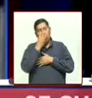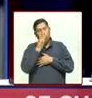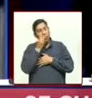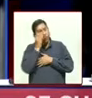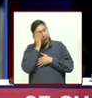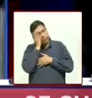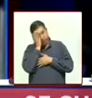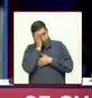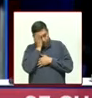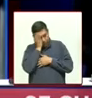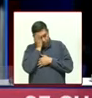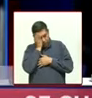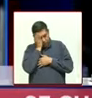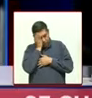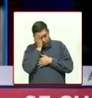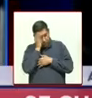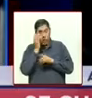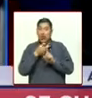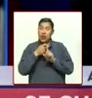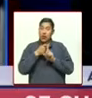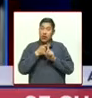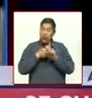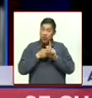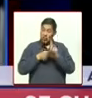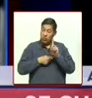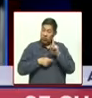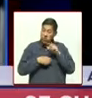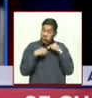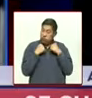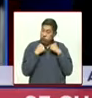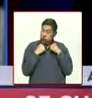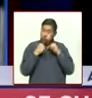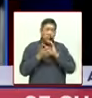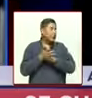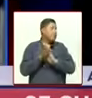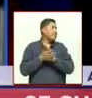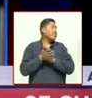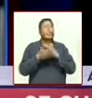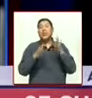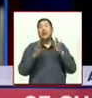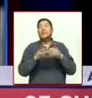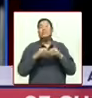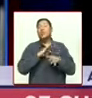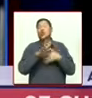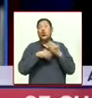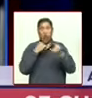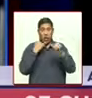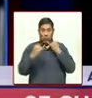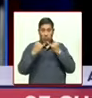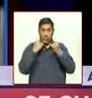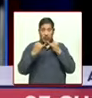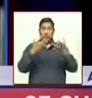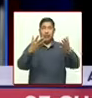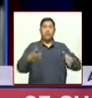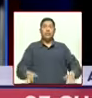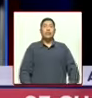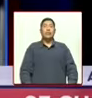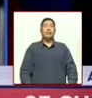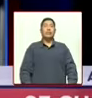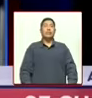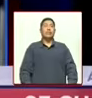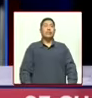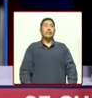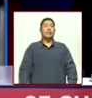lugar, instalaciones, sabemos que las temperaturas también son bajas en estas regiones, pero bueno, estaremos al tanto de toda esta información desde Ayoayo.